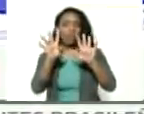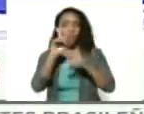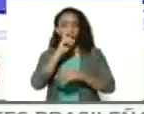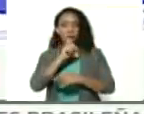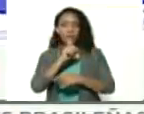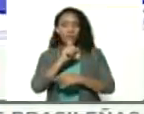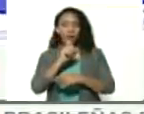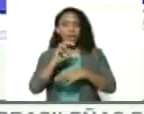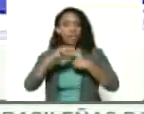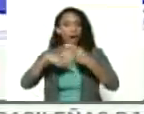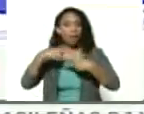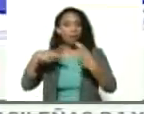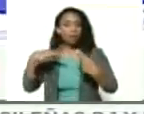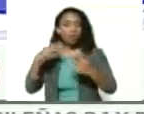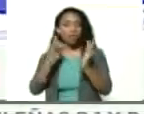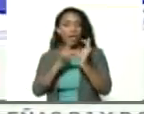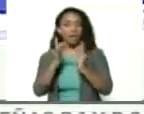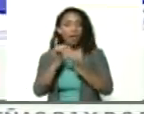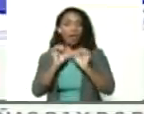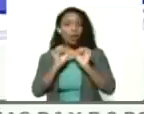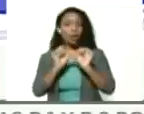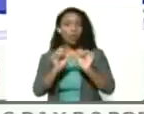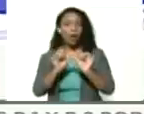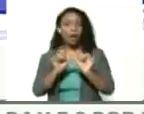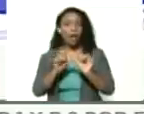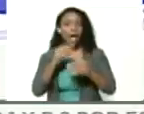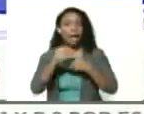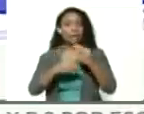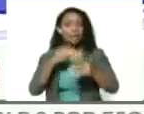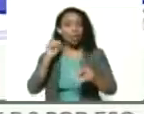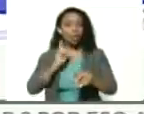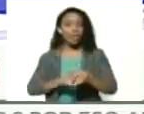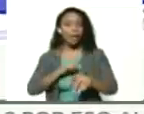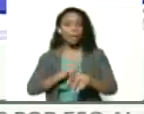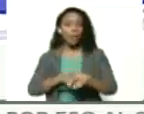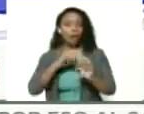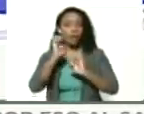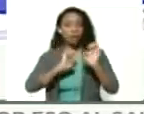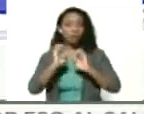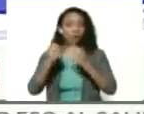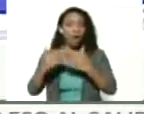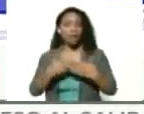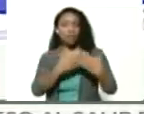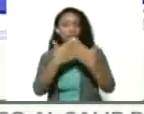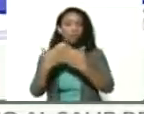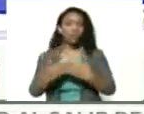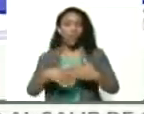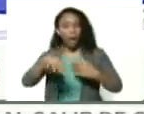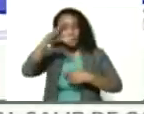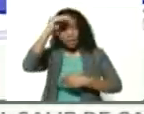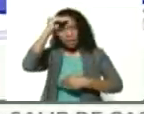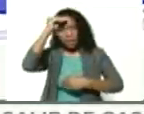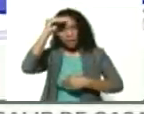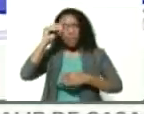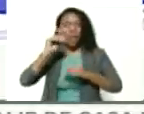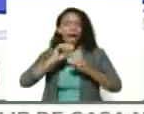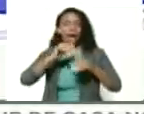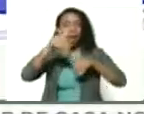y de la Revolución de Abril. Hay que seguir dedicando tiempo a la evaluación, al estudio, al aprendizaje de las